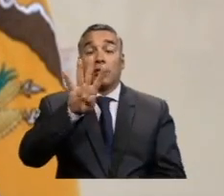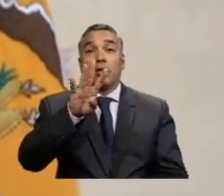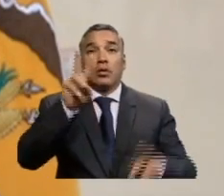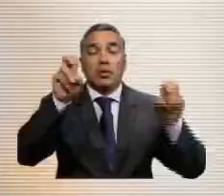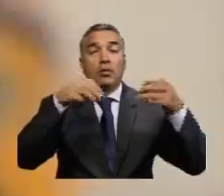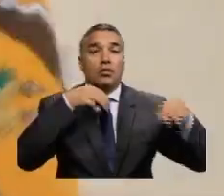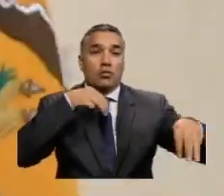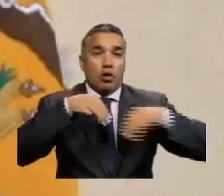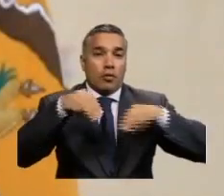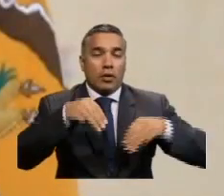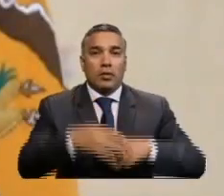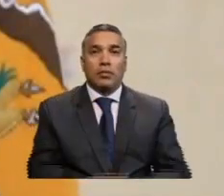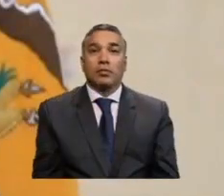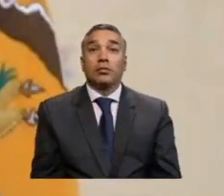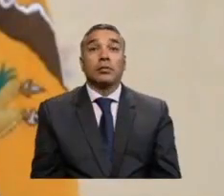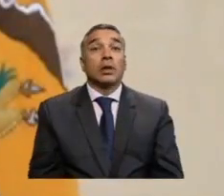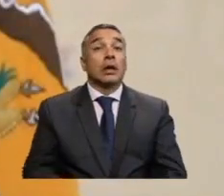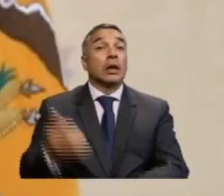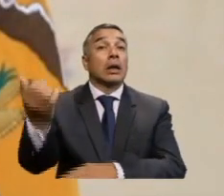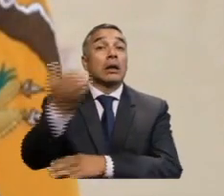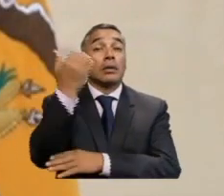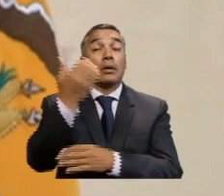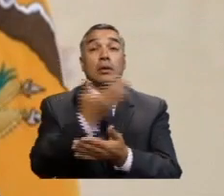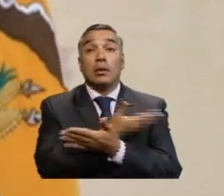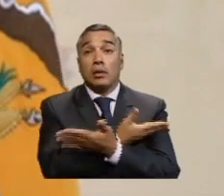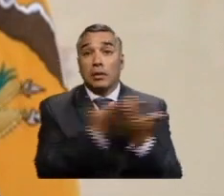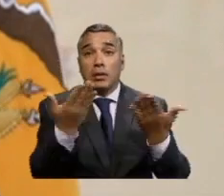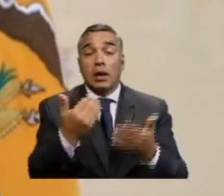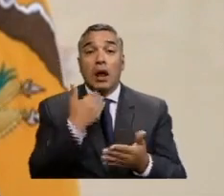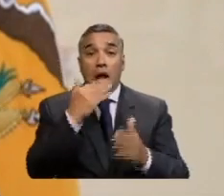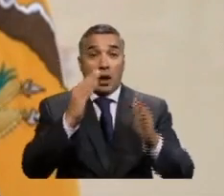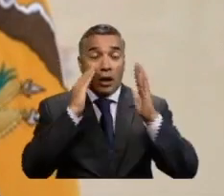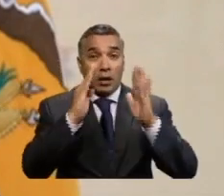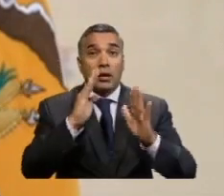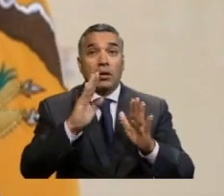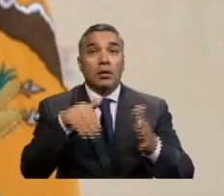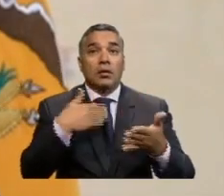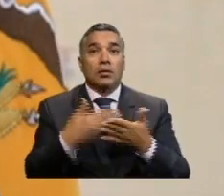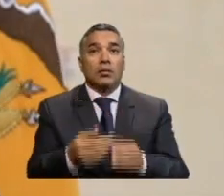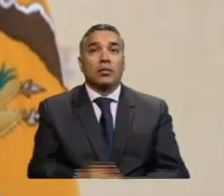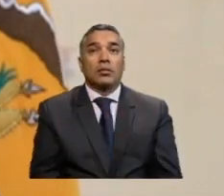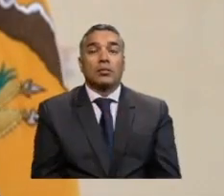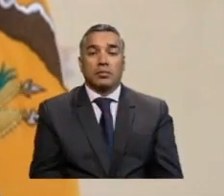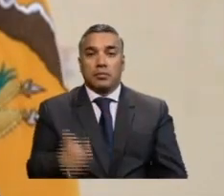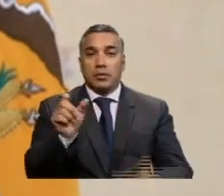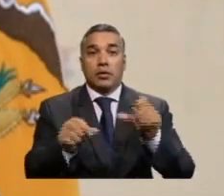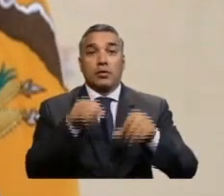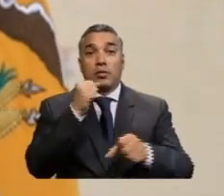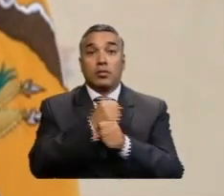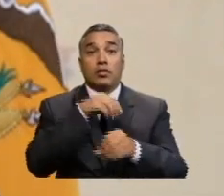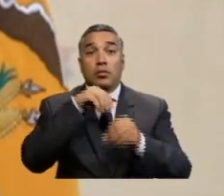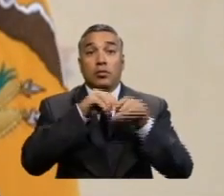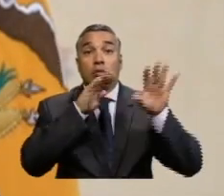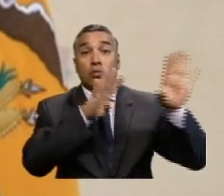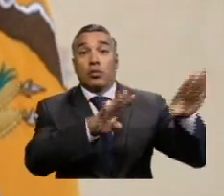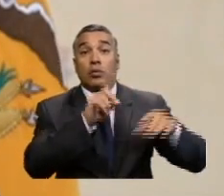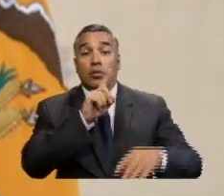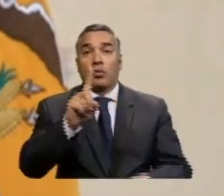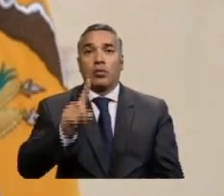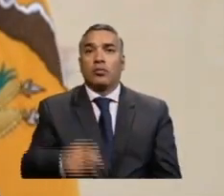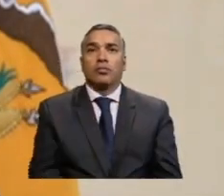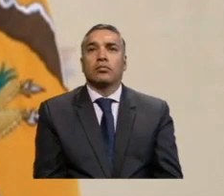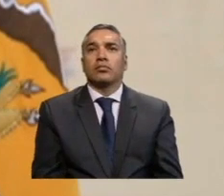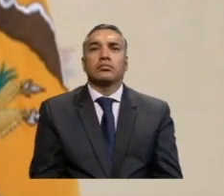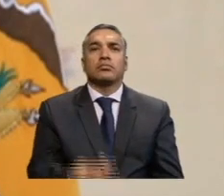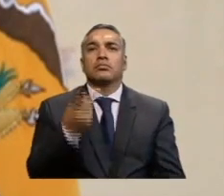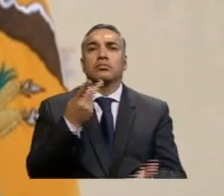y movilidad. En cuanto a las emergencias relevantes, cuya atención ha sido articulada por los servidores del ECU-911, destaca lo